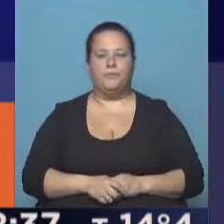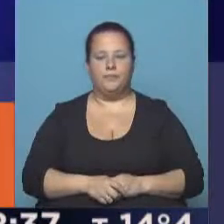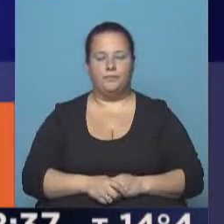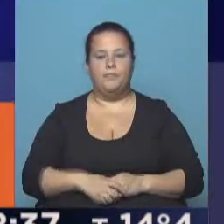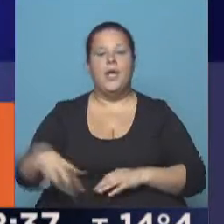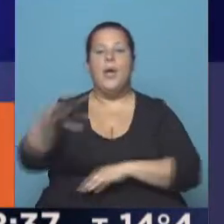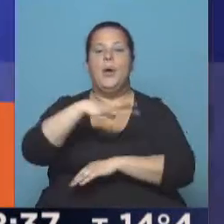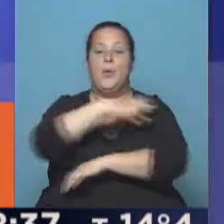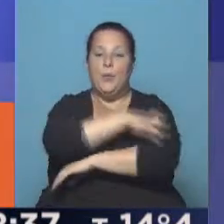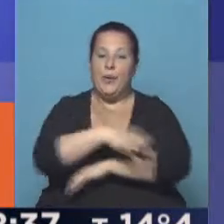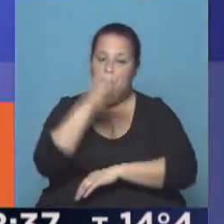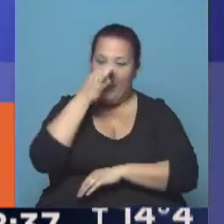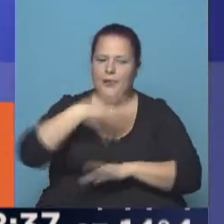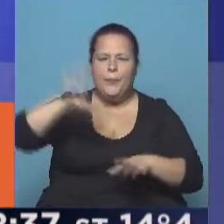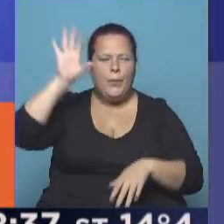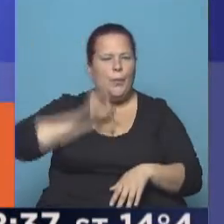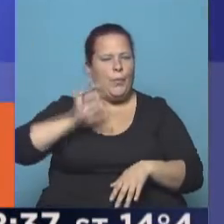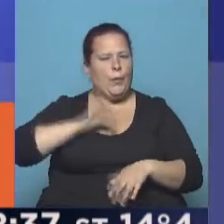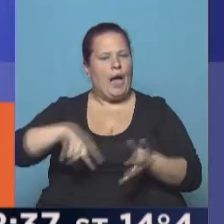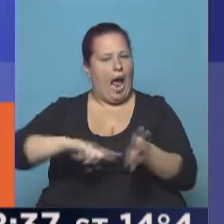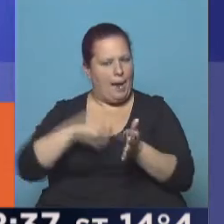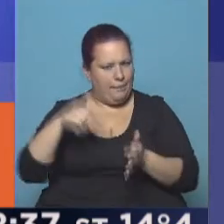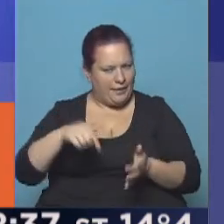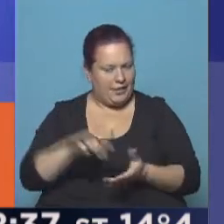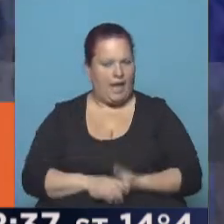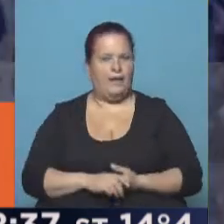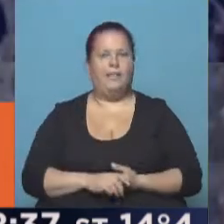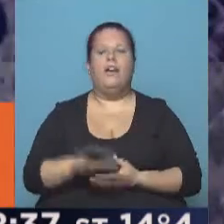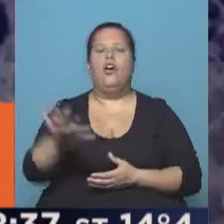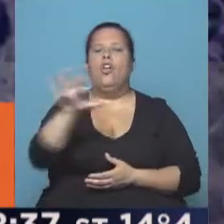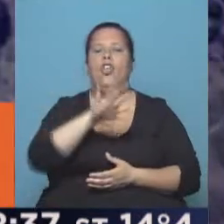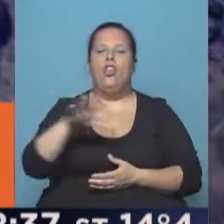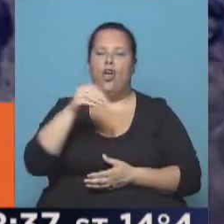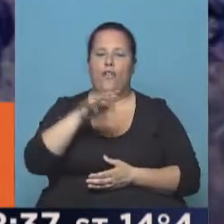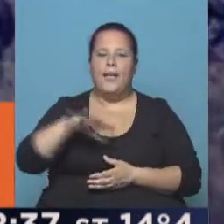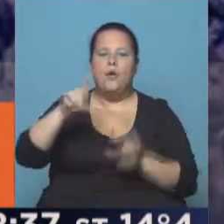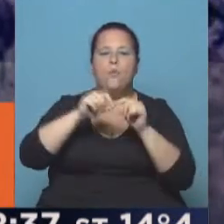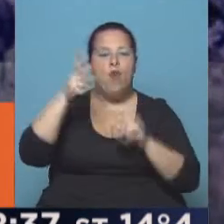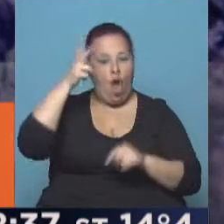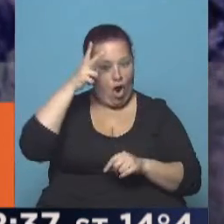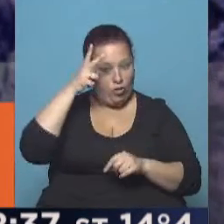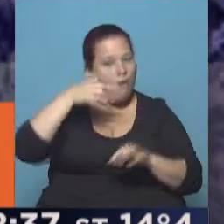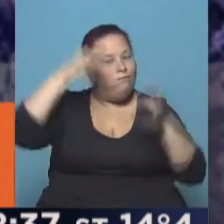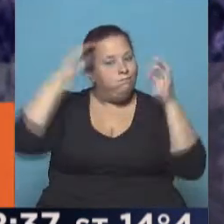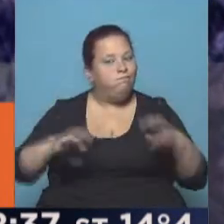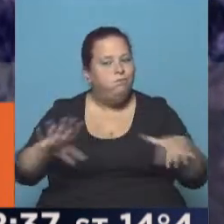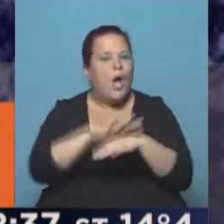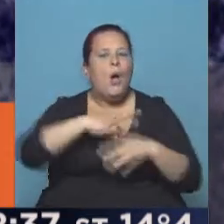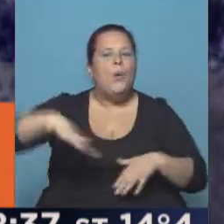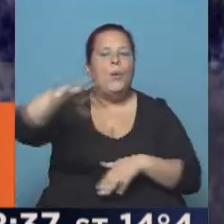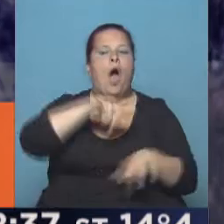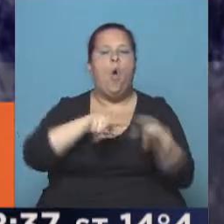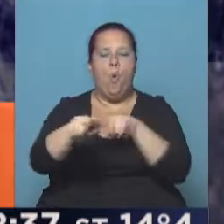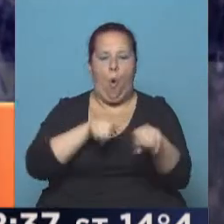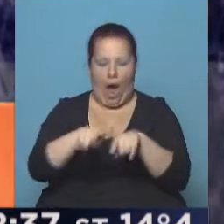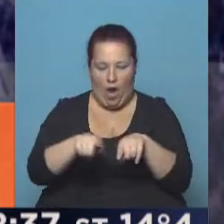La Villa 20 es una de las más antiguas de la ciudad de Buenos Aires. Se encuentra ubicada en la Comuna 8, más precisamente en el barrio de Villa